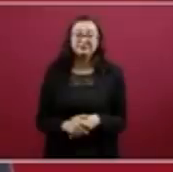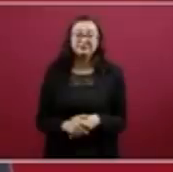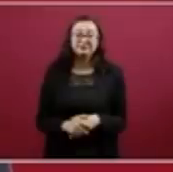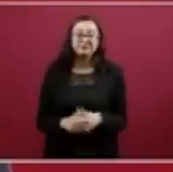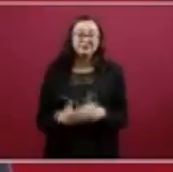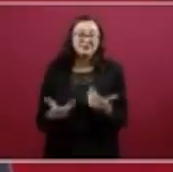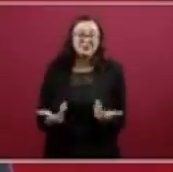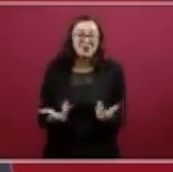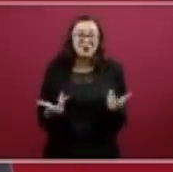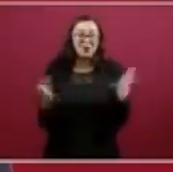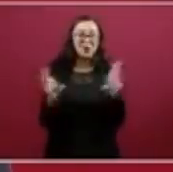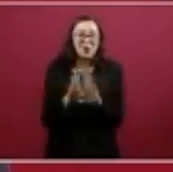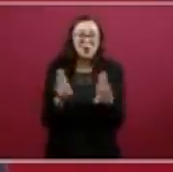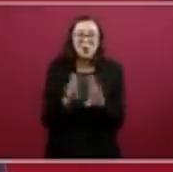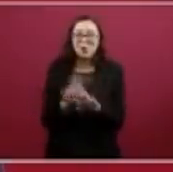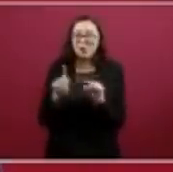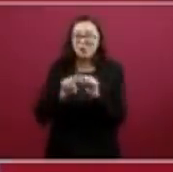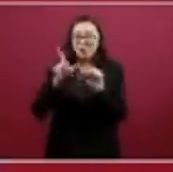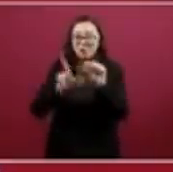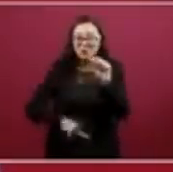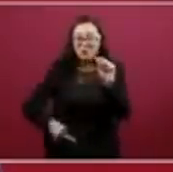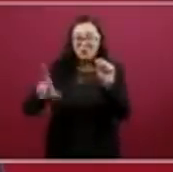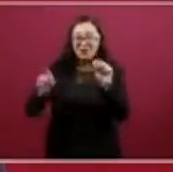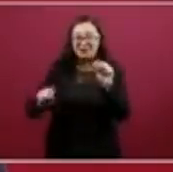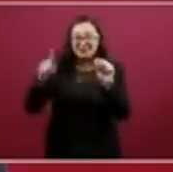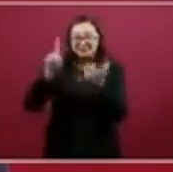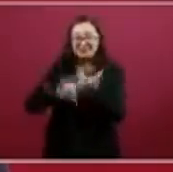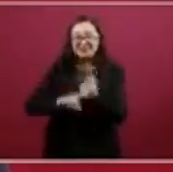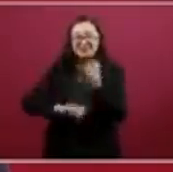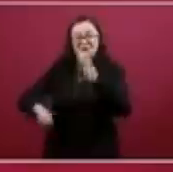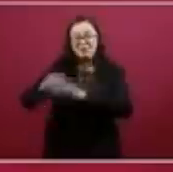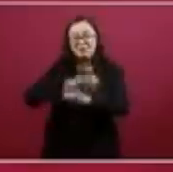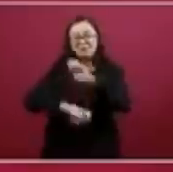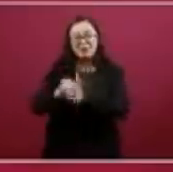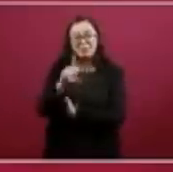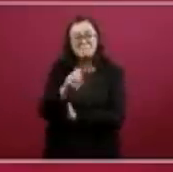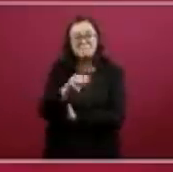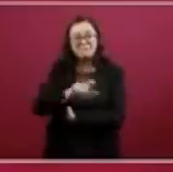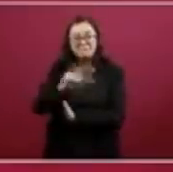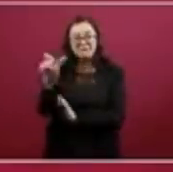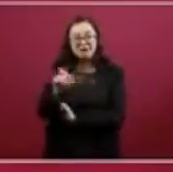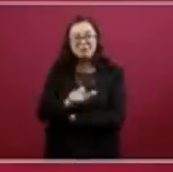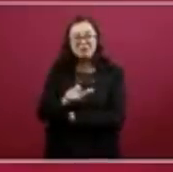un país, una empresa como Pemex, que